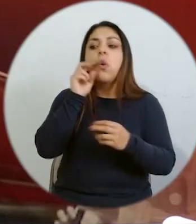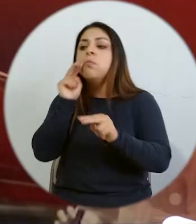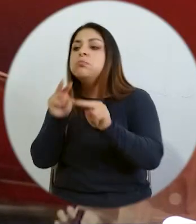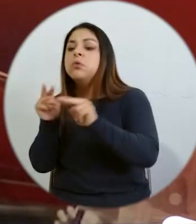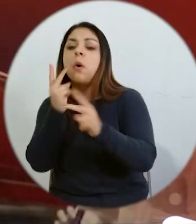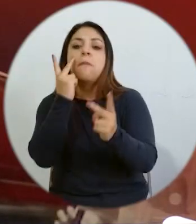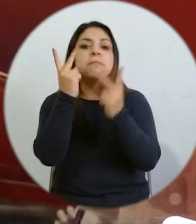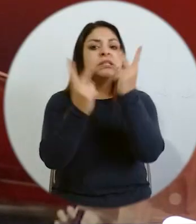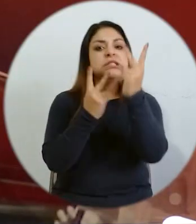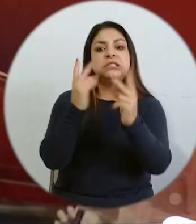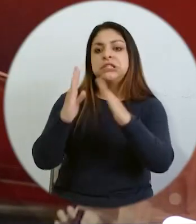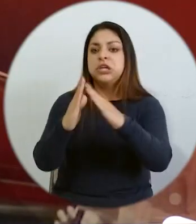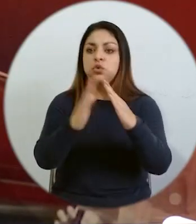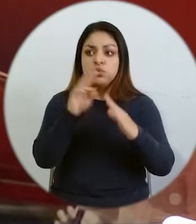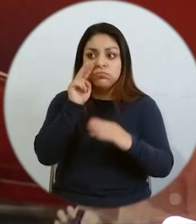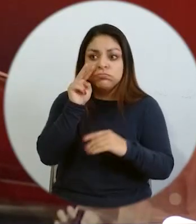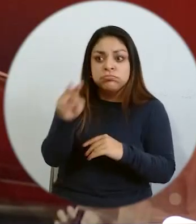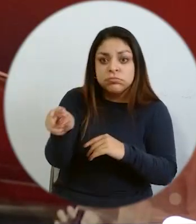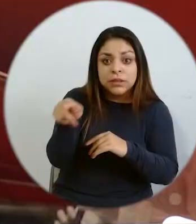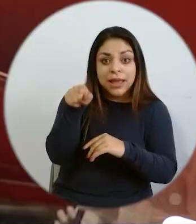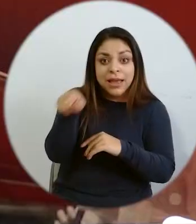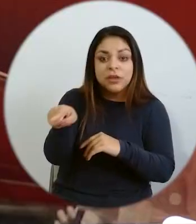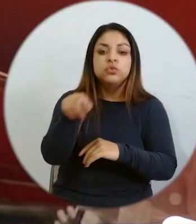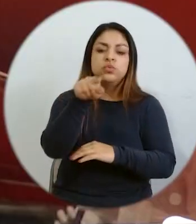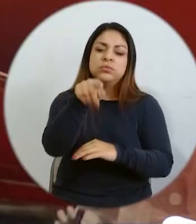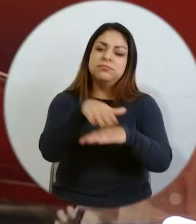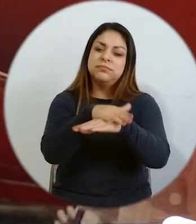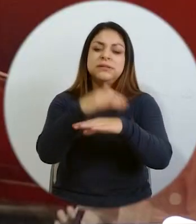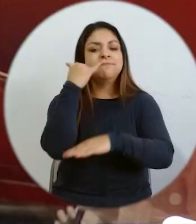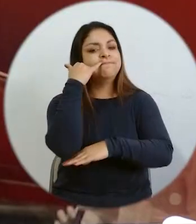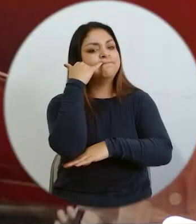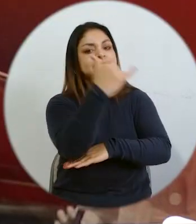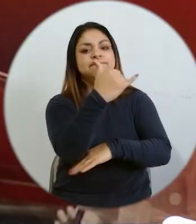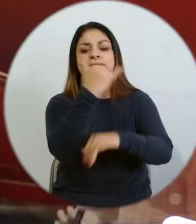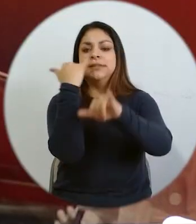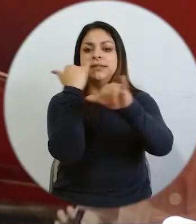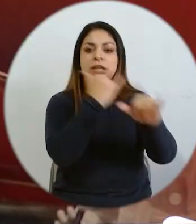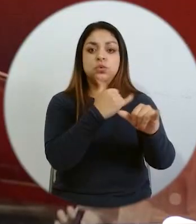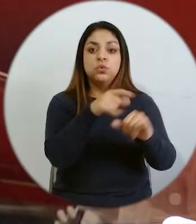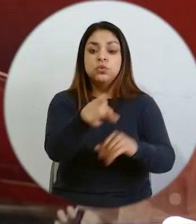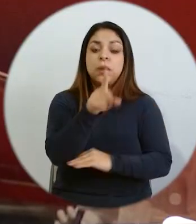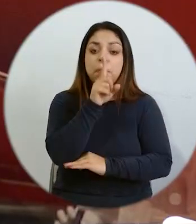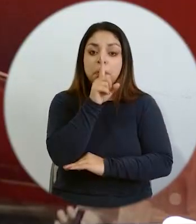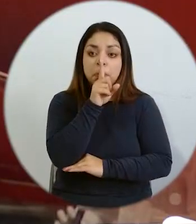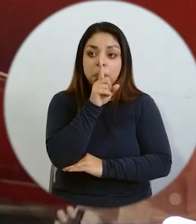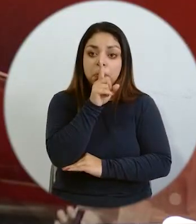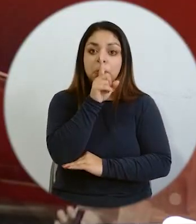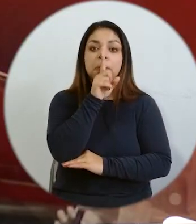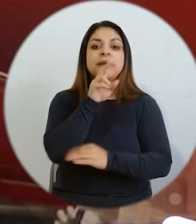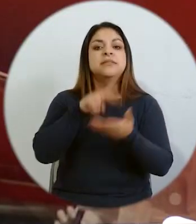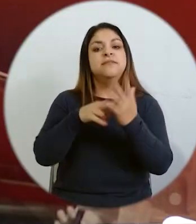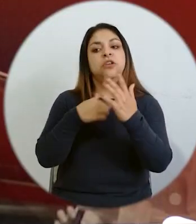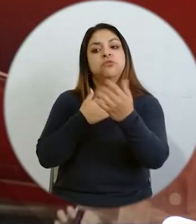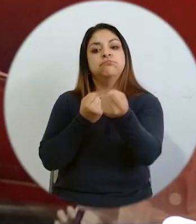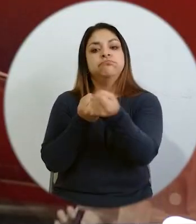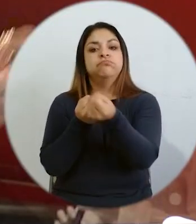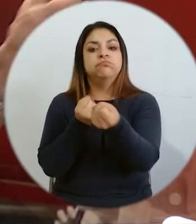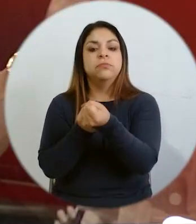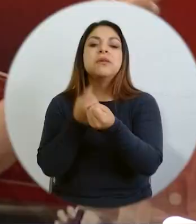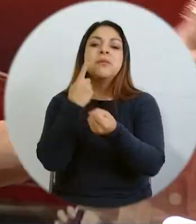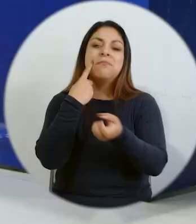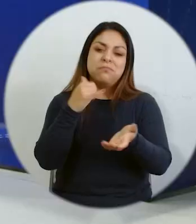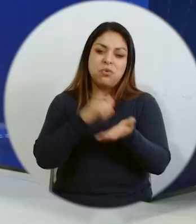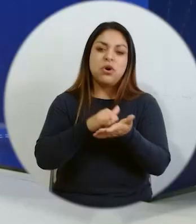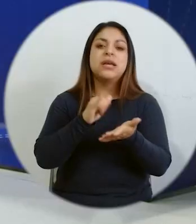que observa o tiene un indicio de una situación violatoria de derecho, agarre el teléfono y denuncie. El silencio cómplice es lo que